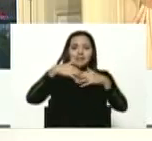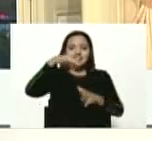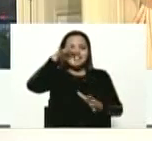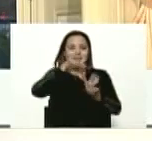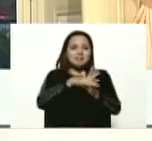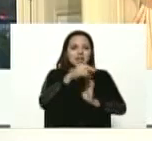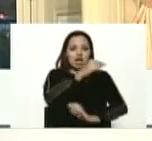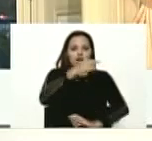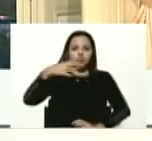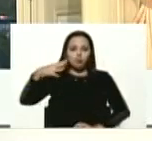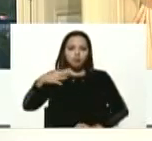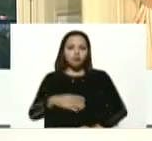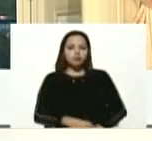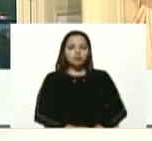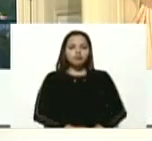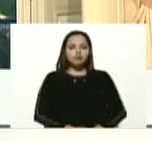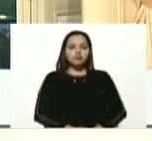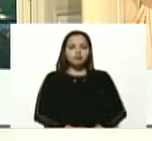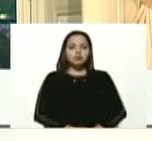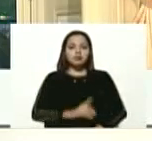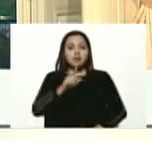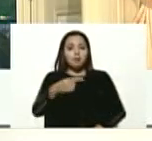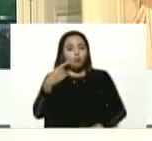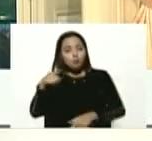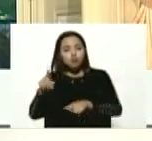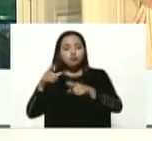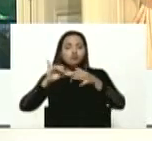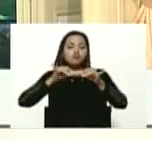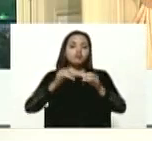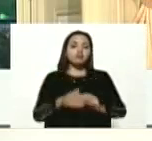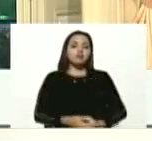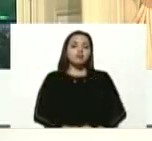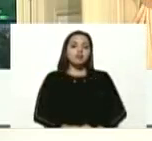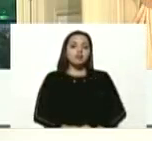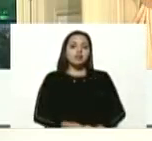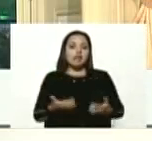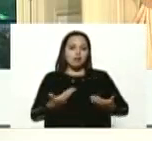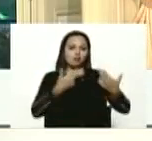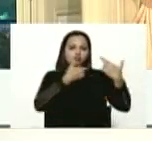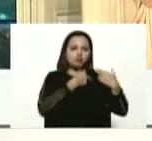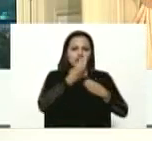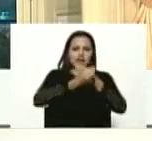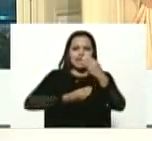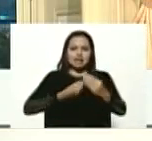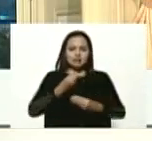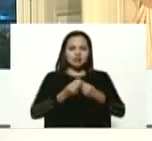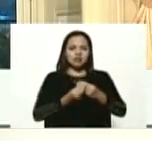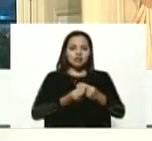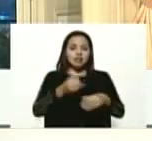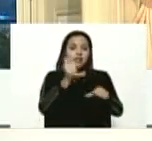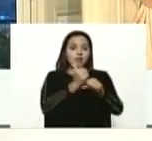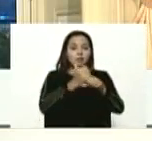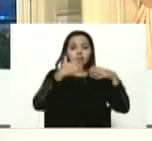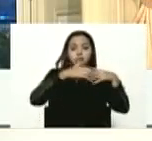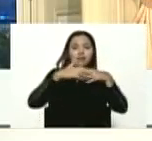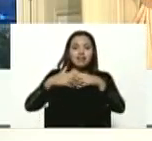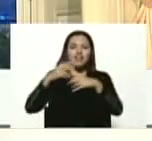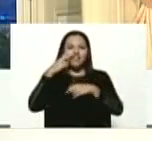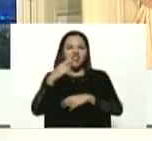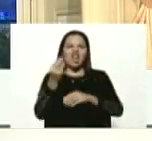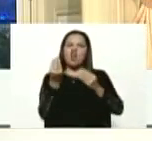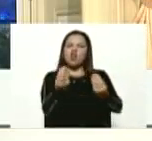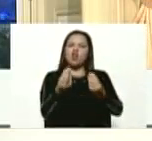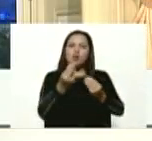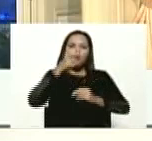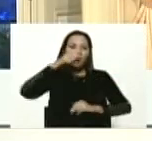de Arroz, y el ingeniero Jorge Pérez, gerente de producción de la planta, para que ustedes vean cómo el